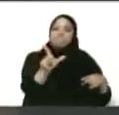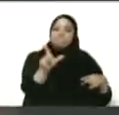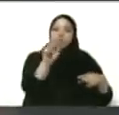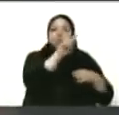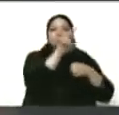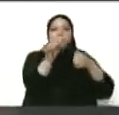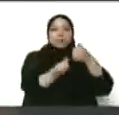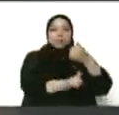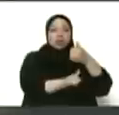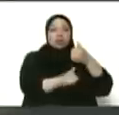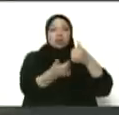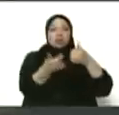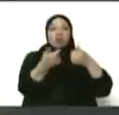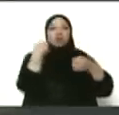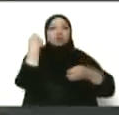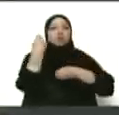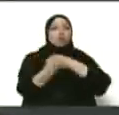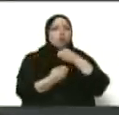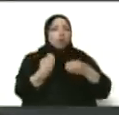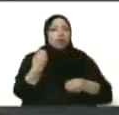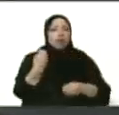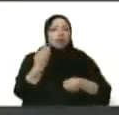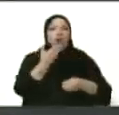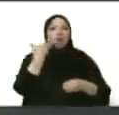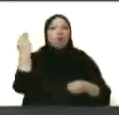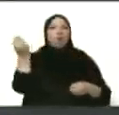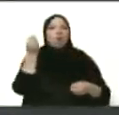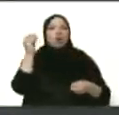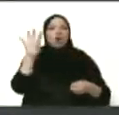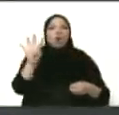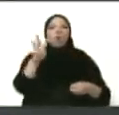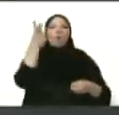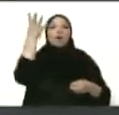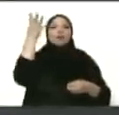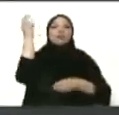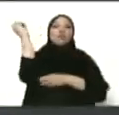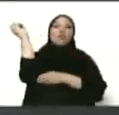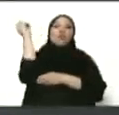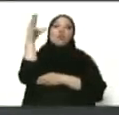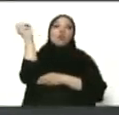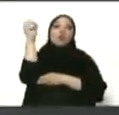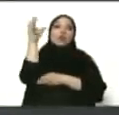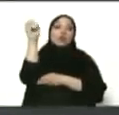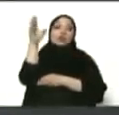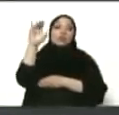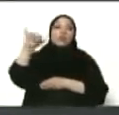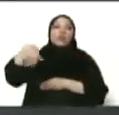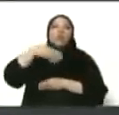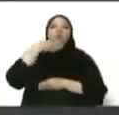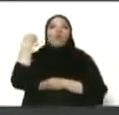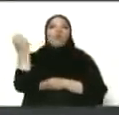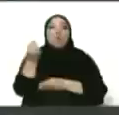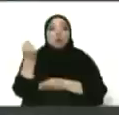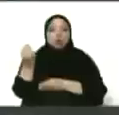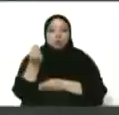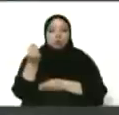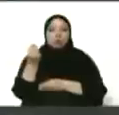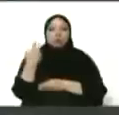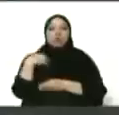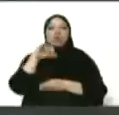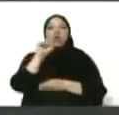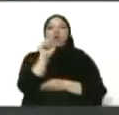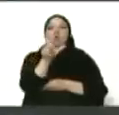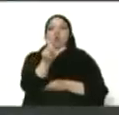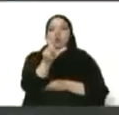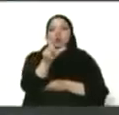Cabello Rondón, en el contexto de lo que es el cuarto Congreso de la Juventud del Partido Socialista Unido de Venezuela, una JPSU